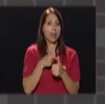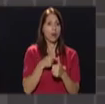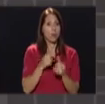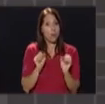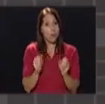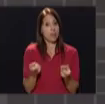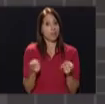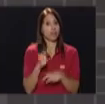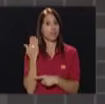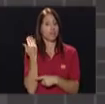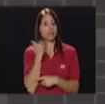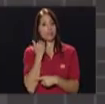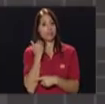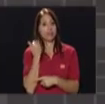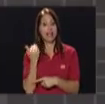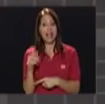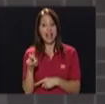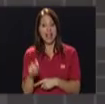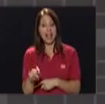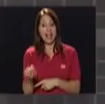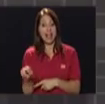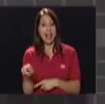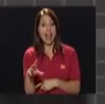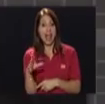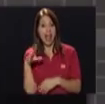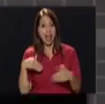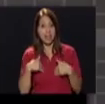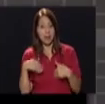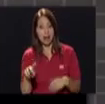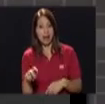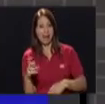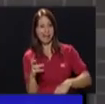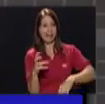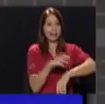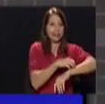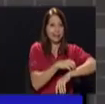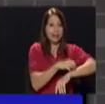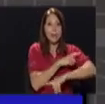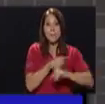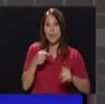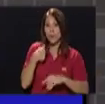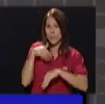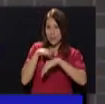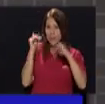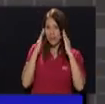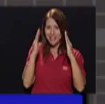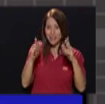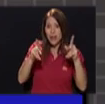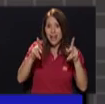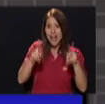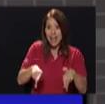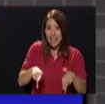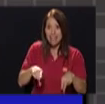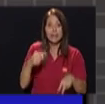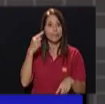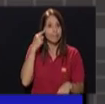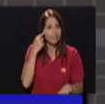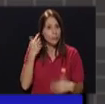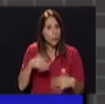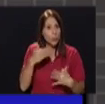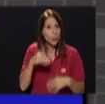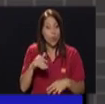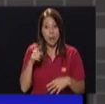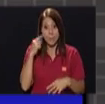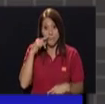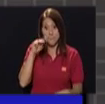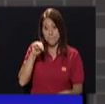el animal lo muerda. Y a mí me causa me llama mucho la atención que la gente no mide el riesgo. Un mordisco de mapache